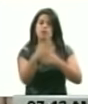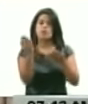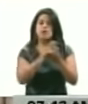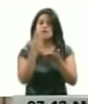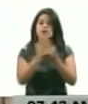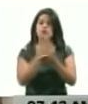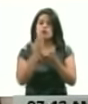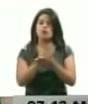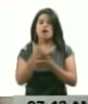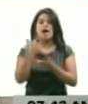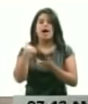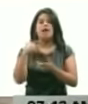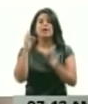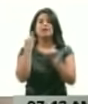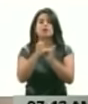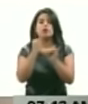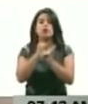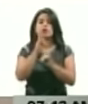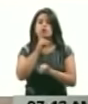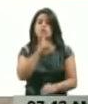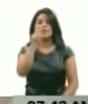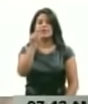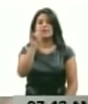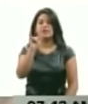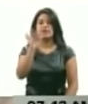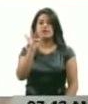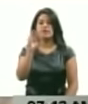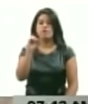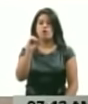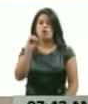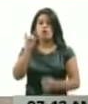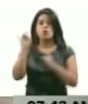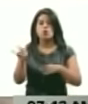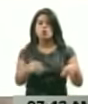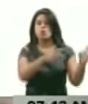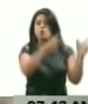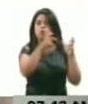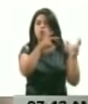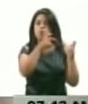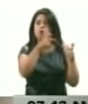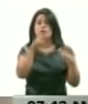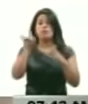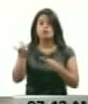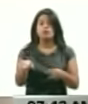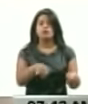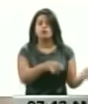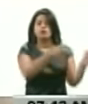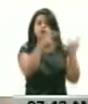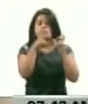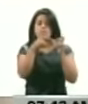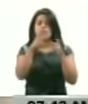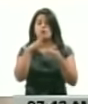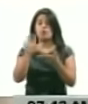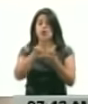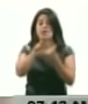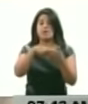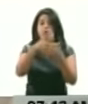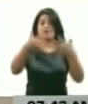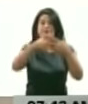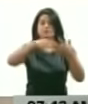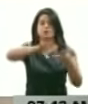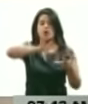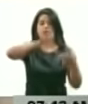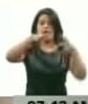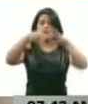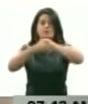tecnología Tiflo, que es la Tiflotecnología. Ellos pueden escuchar, se convierte el libro físico, se digitaliza, se transforma en esta tecnología,